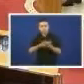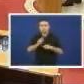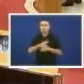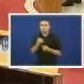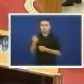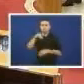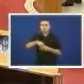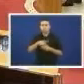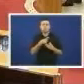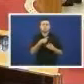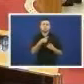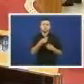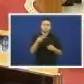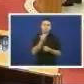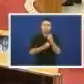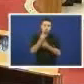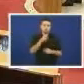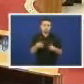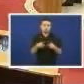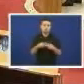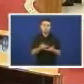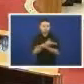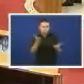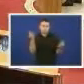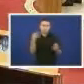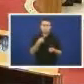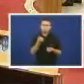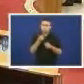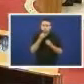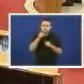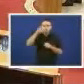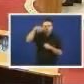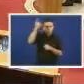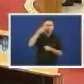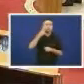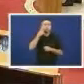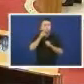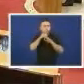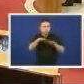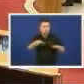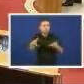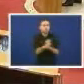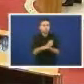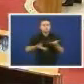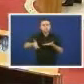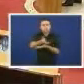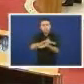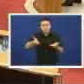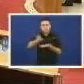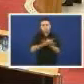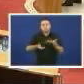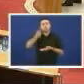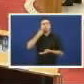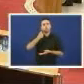É preciso, polo tanto, extender esa cultura da coalición e da construcción de alianzas estratégicas que o Partido Popular